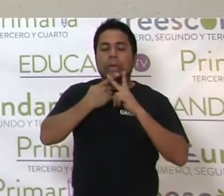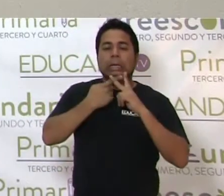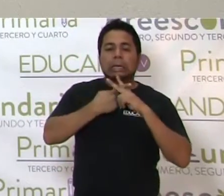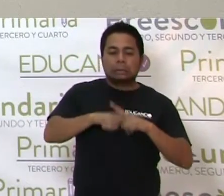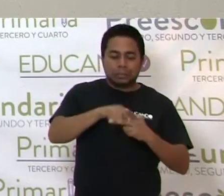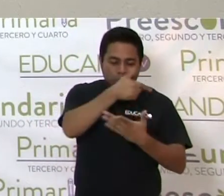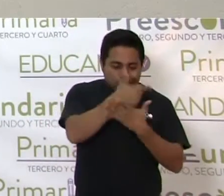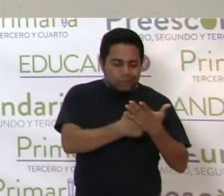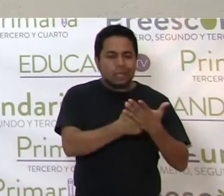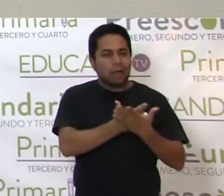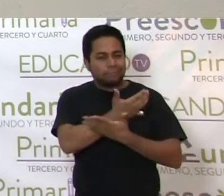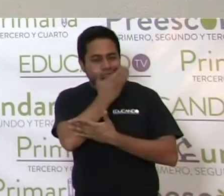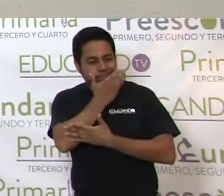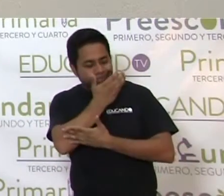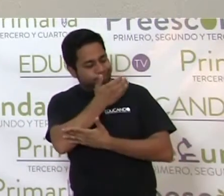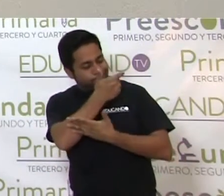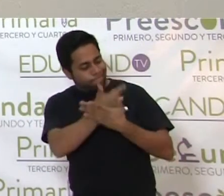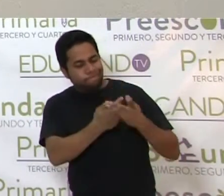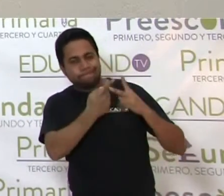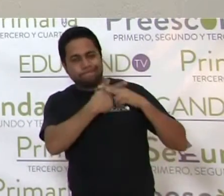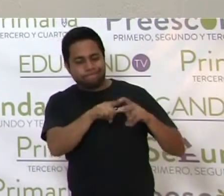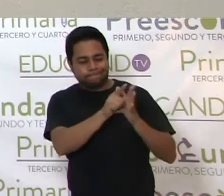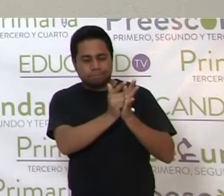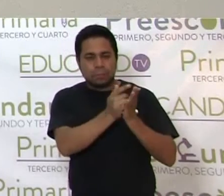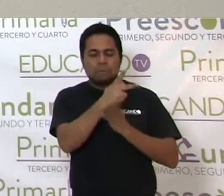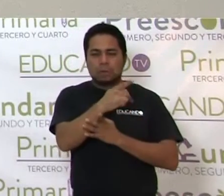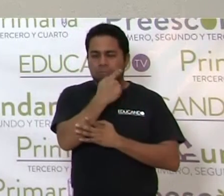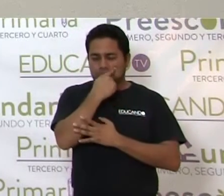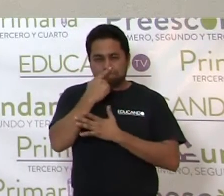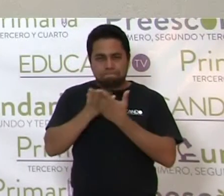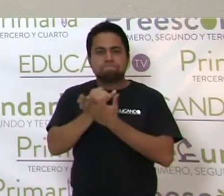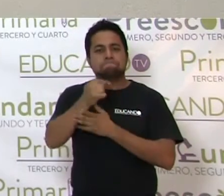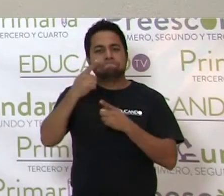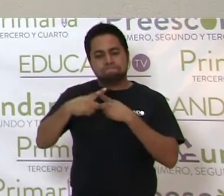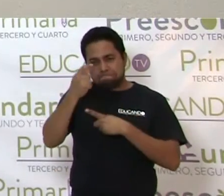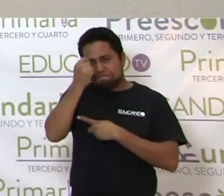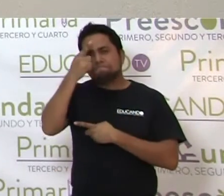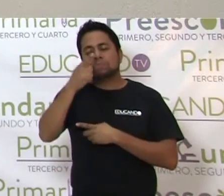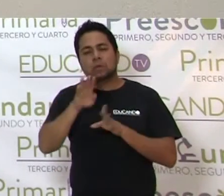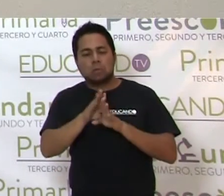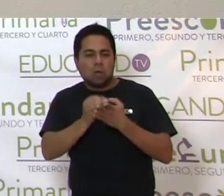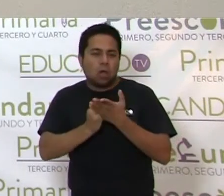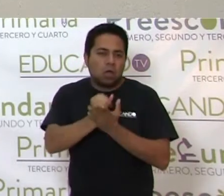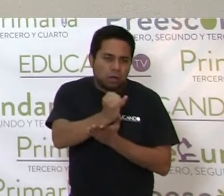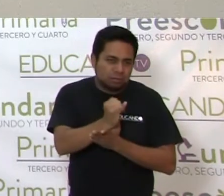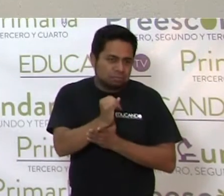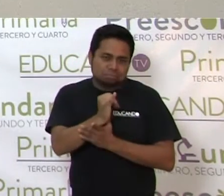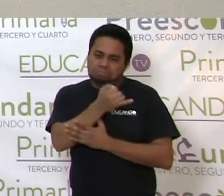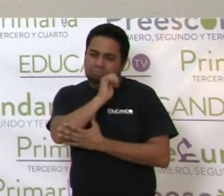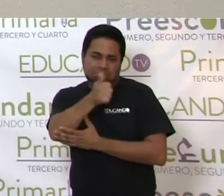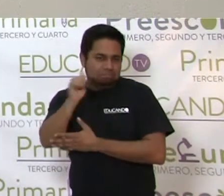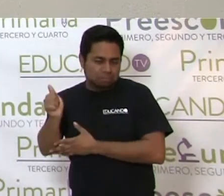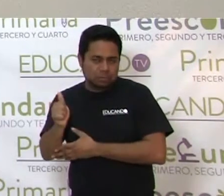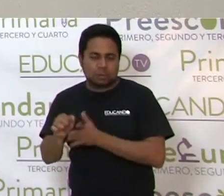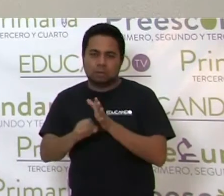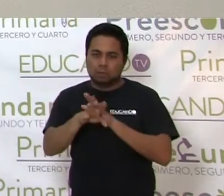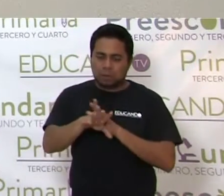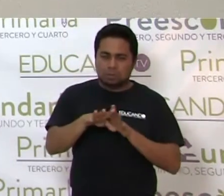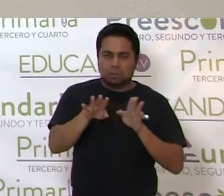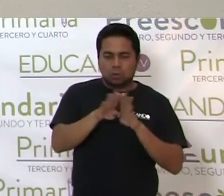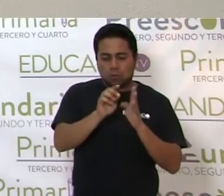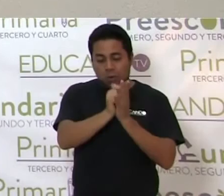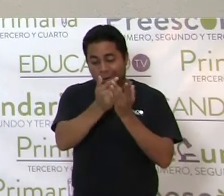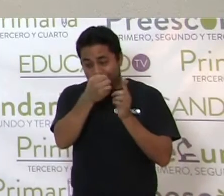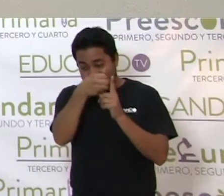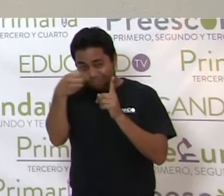principio, pero esta es una decisión de los editores. O sea, nada de lo que de las estructuras de